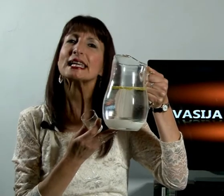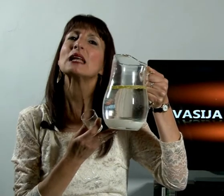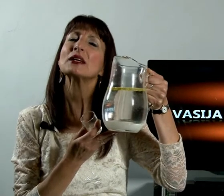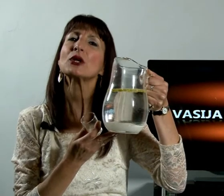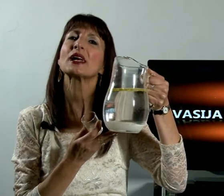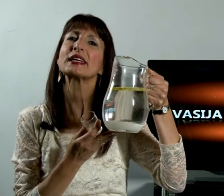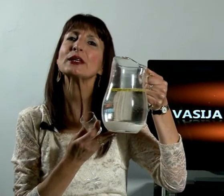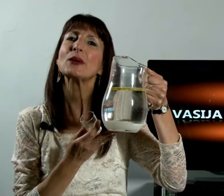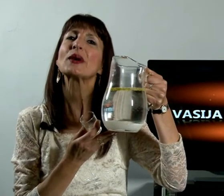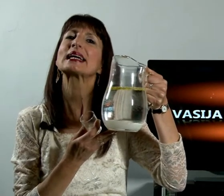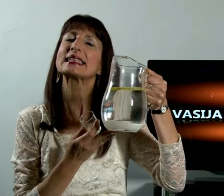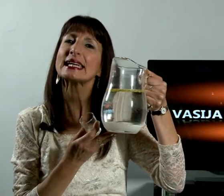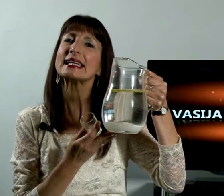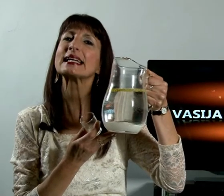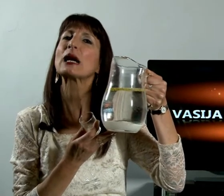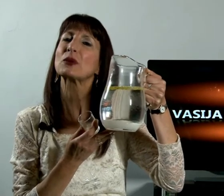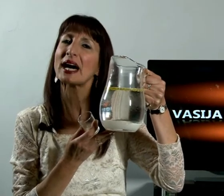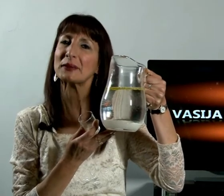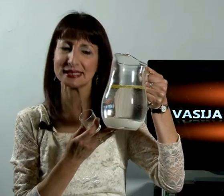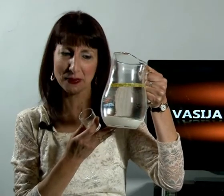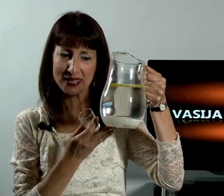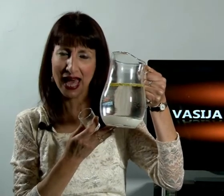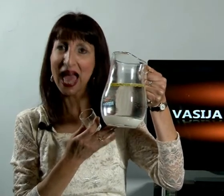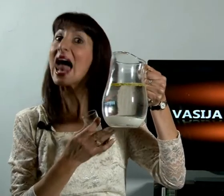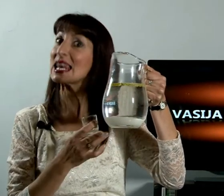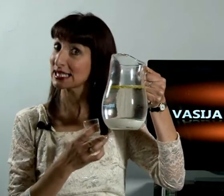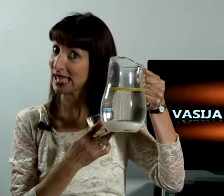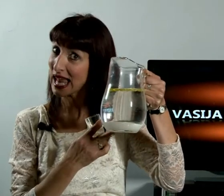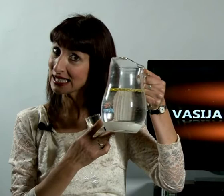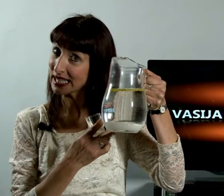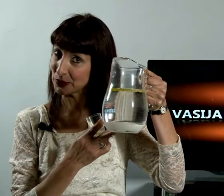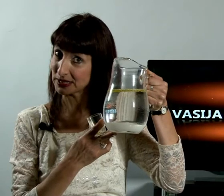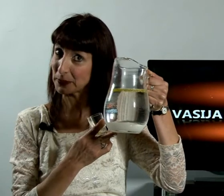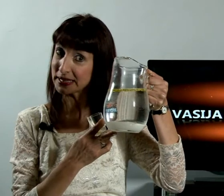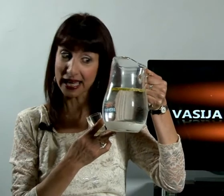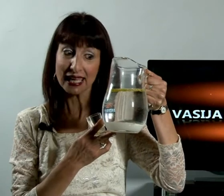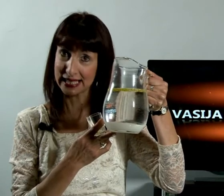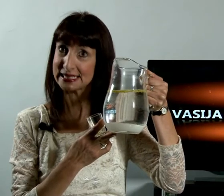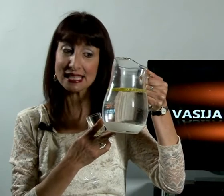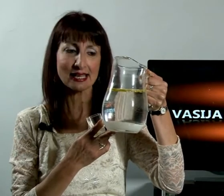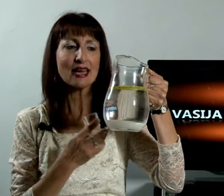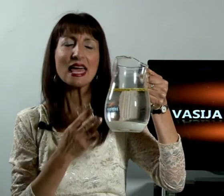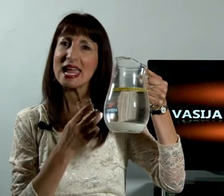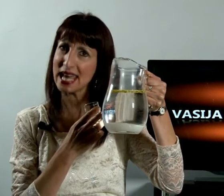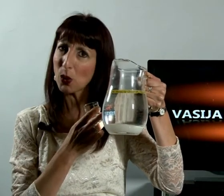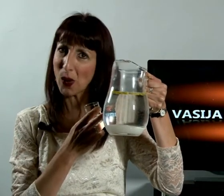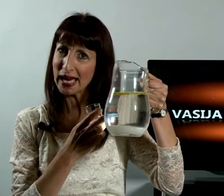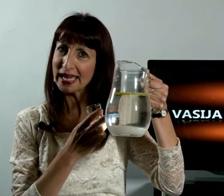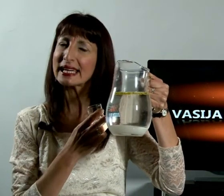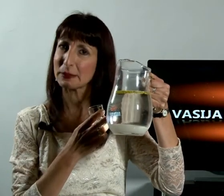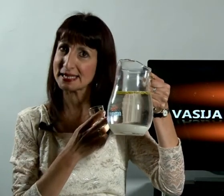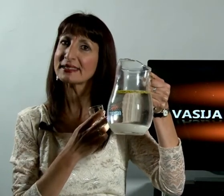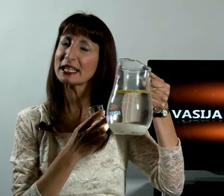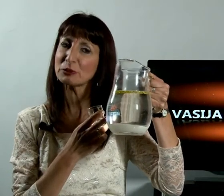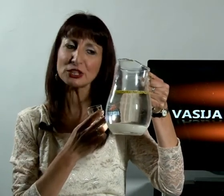los tres elementos del reino que tienen que abundar en nuestra vida La sal en nuestra vida, en la tierra El agua